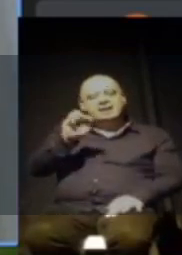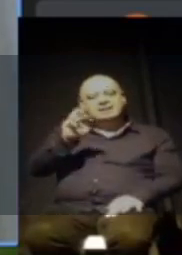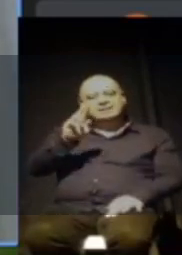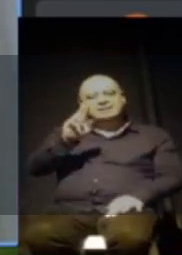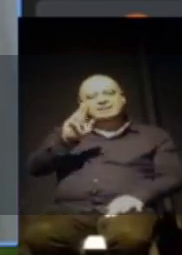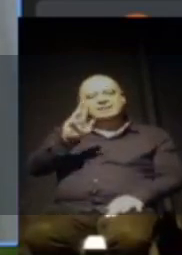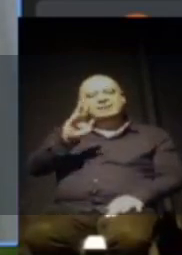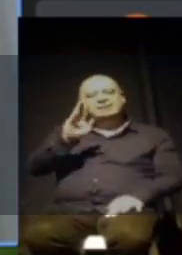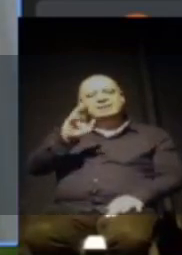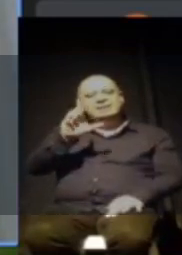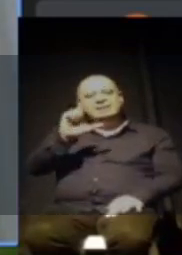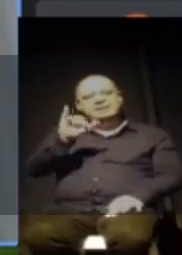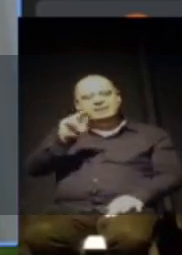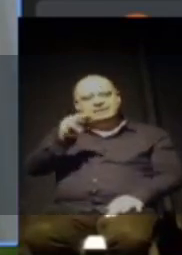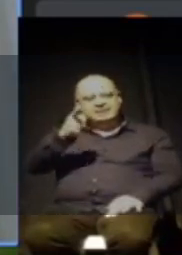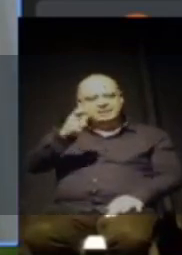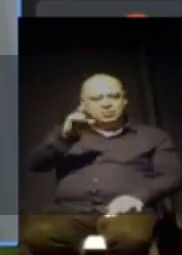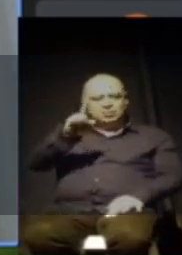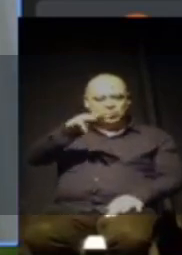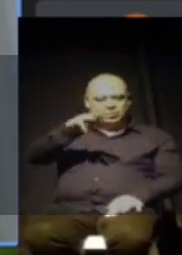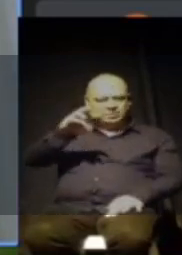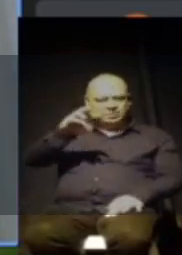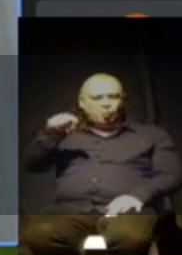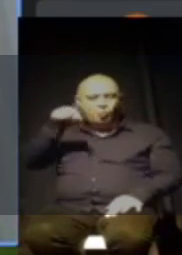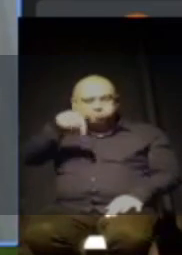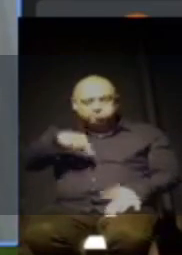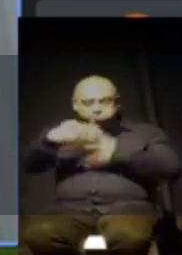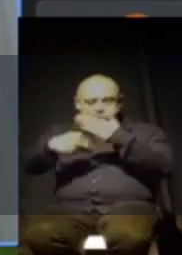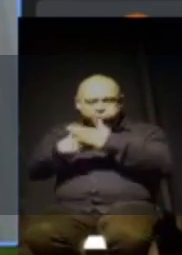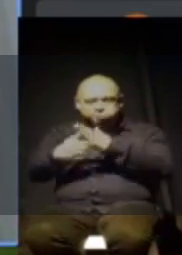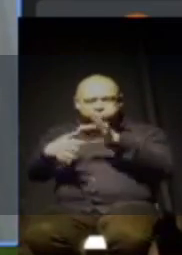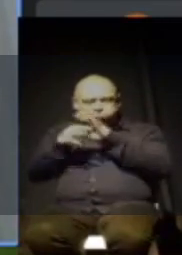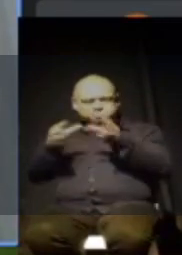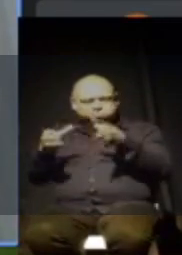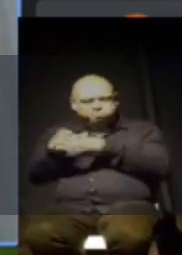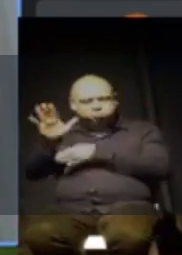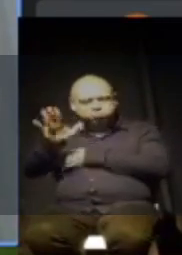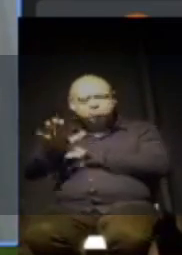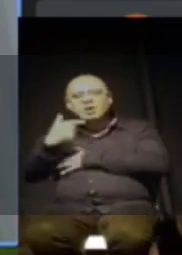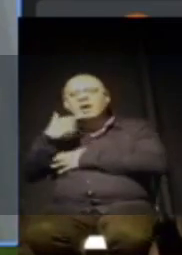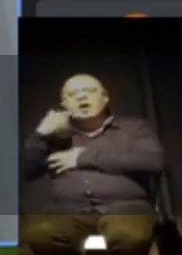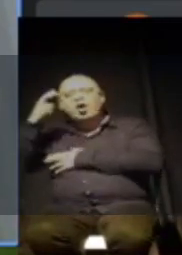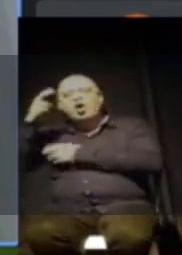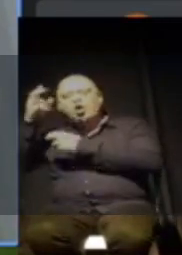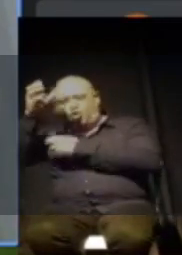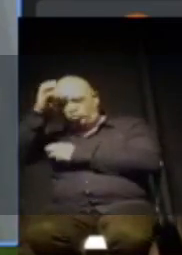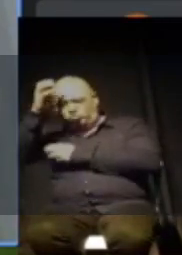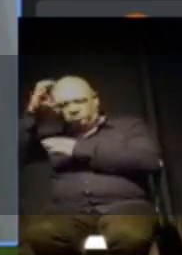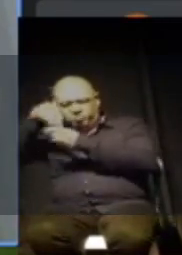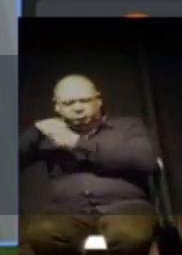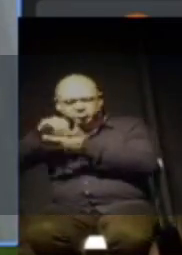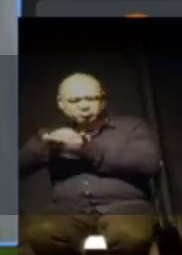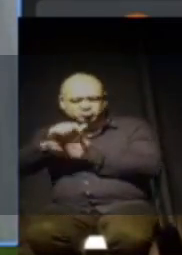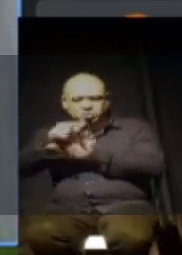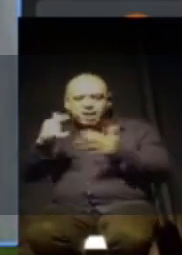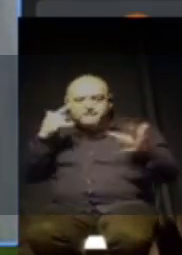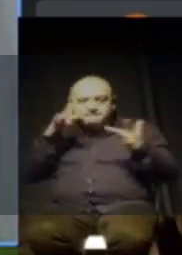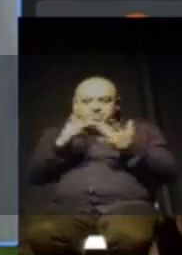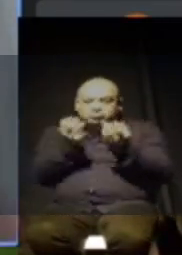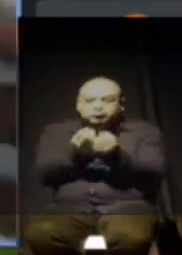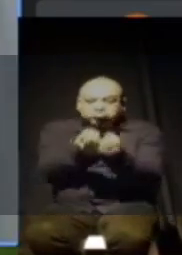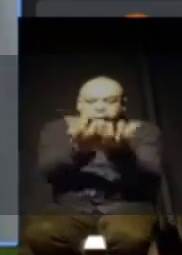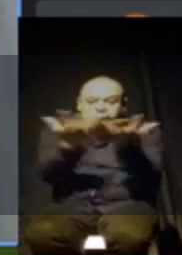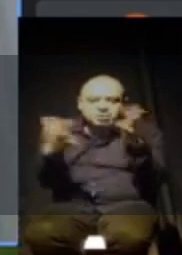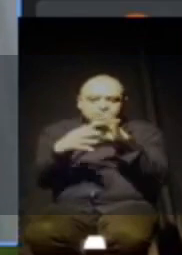la antítesis que comporta la glotofobia, ¿no? Un concepto de Philippe